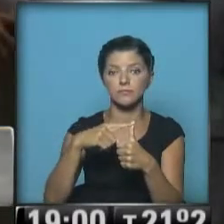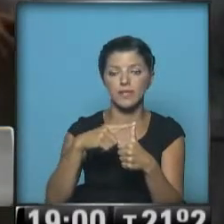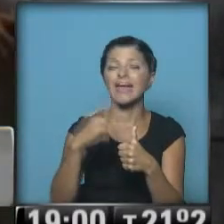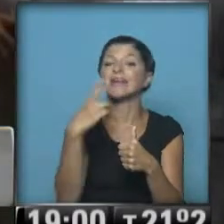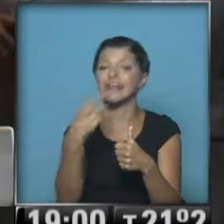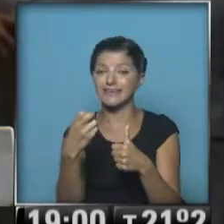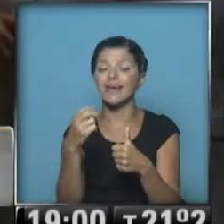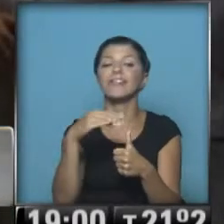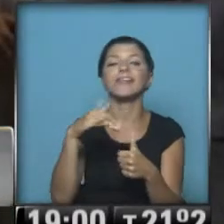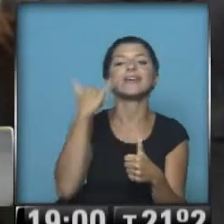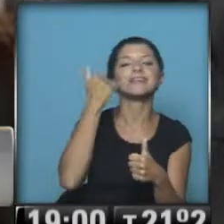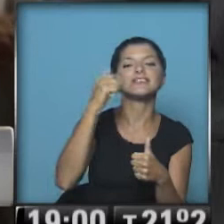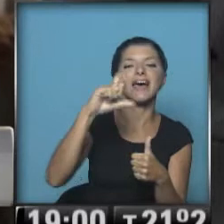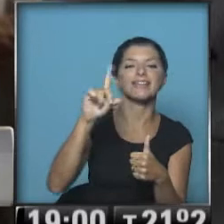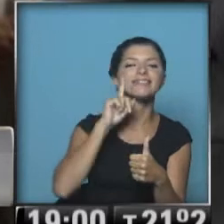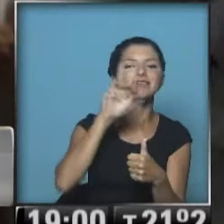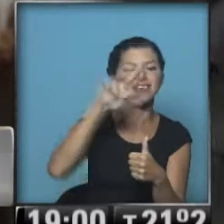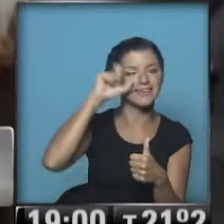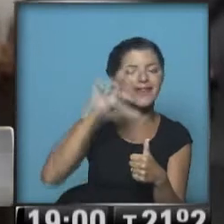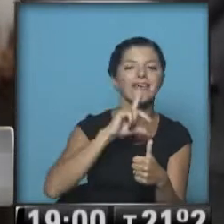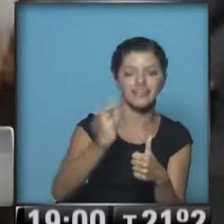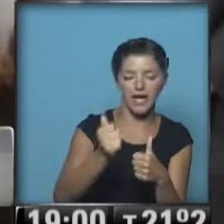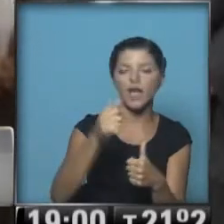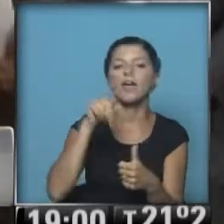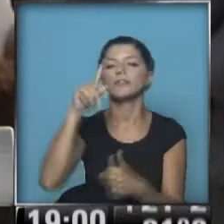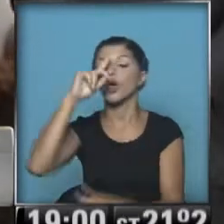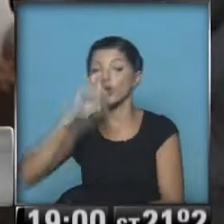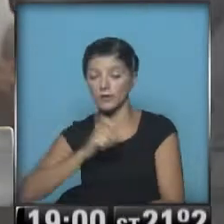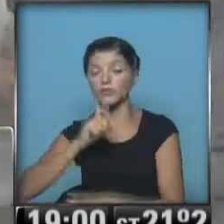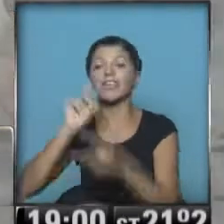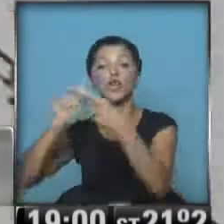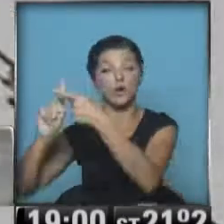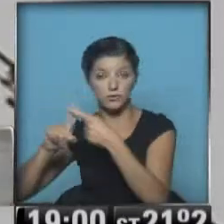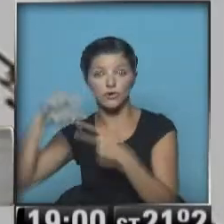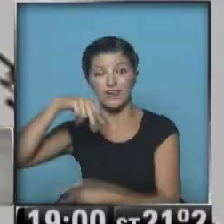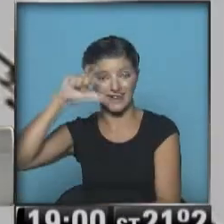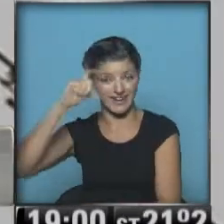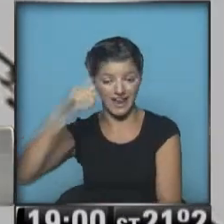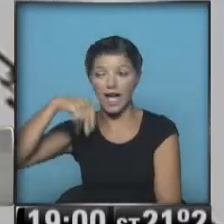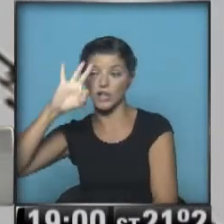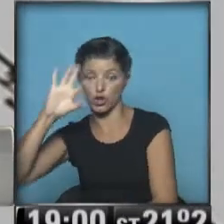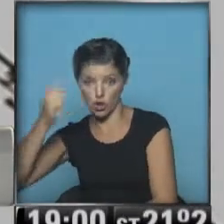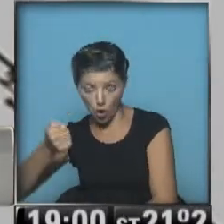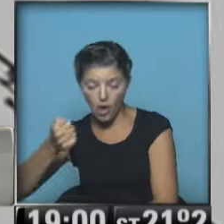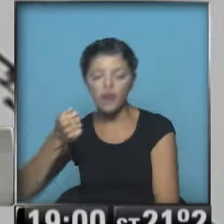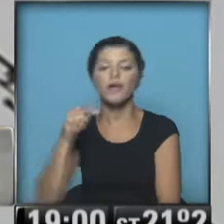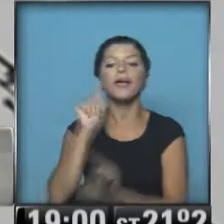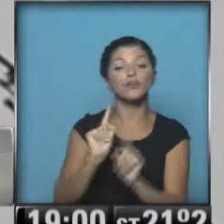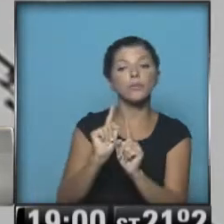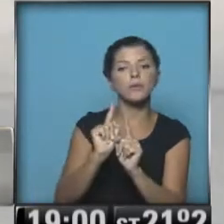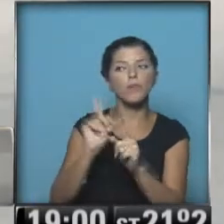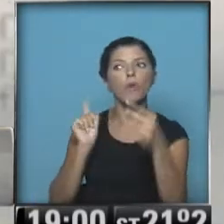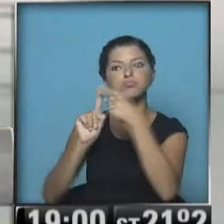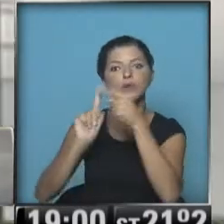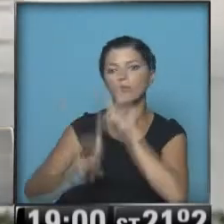energía de Yaciretá, así como se ha hecho el anillado de Corrientes y la interconexión del NEA-NOA, la energía que se produce en la región del norte quede